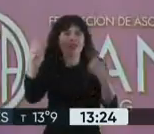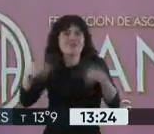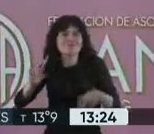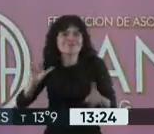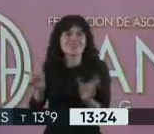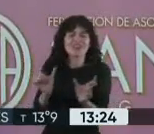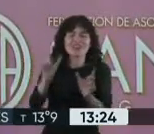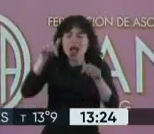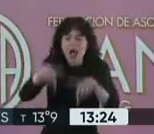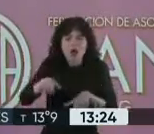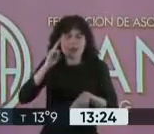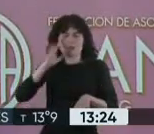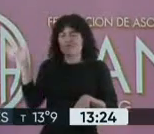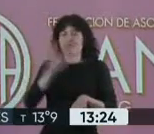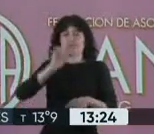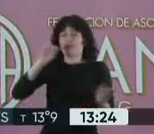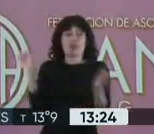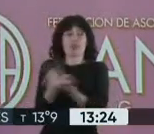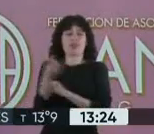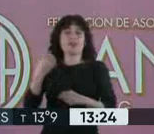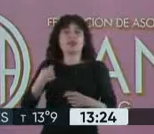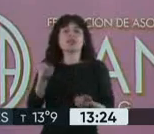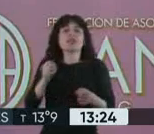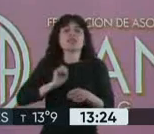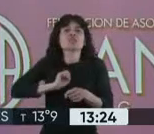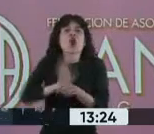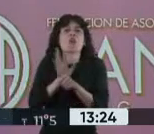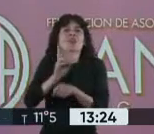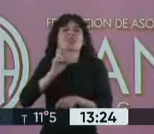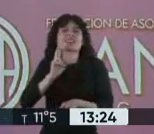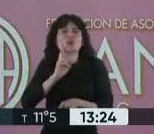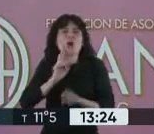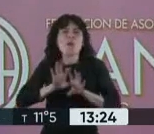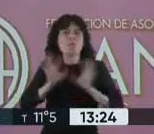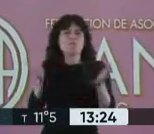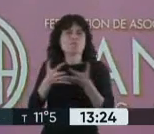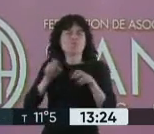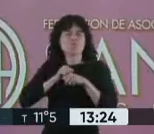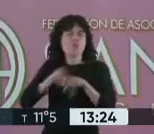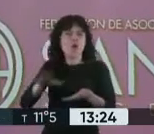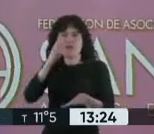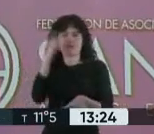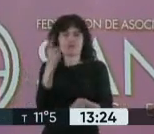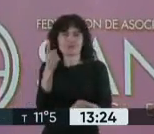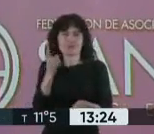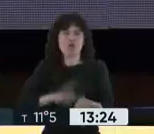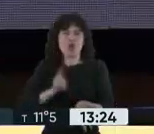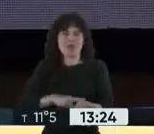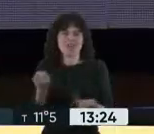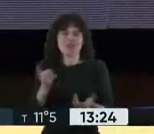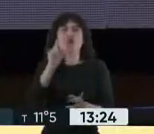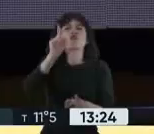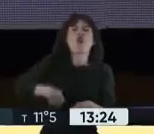Ahora, la velocidad con que se desparramó en la Argentina, en el mundo, el COVID-19, fue algo llamativo y tiene que ver